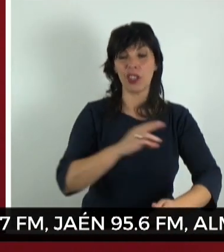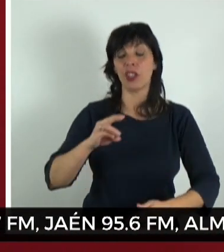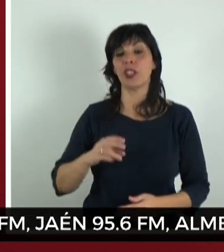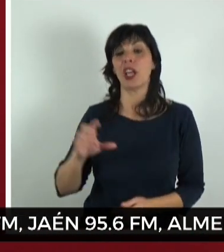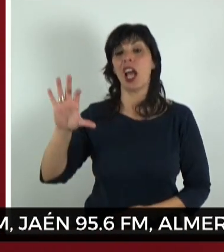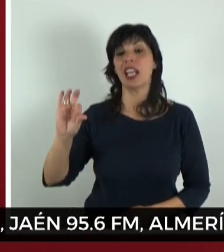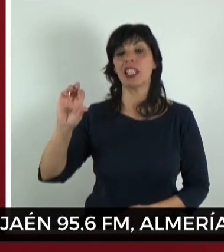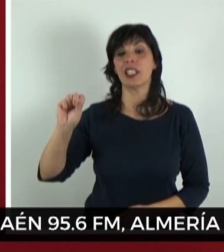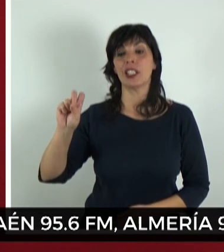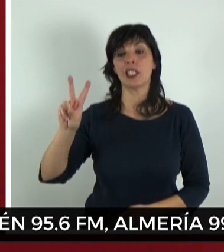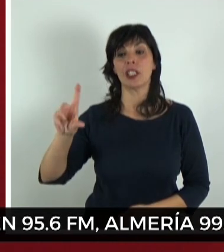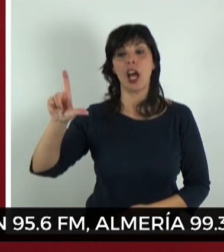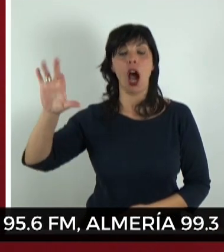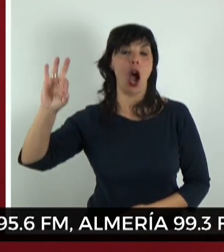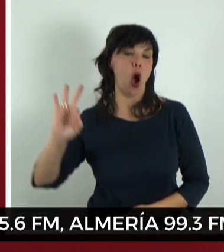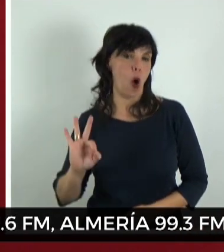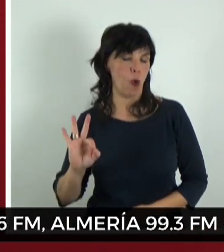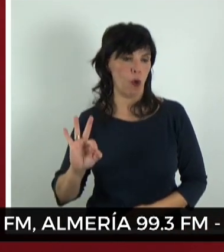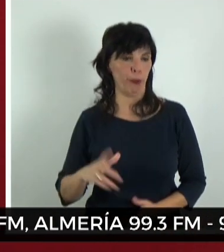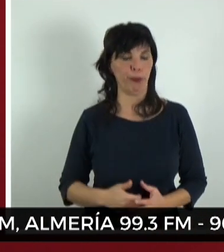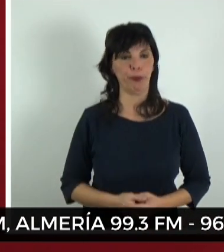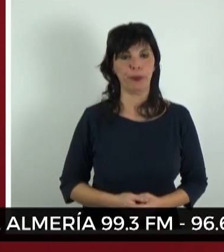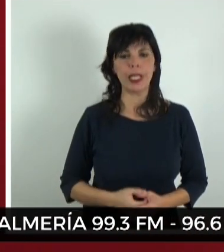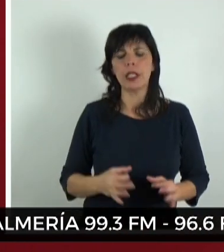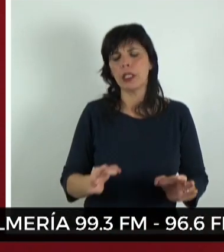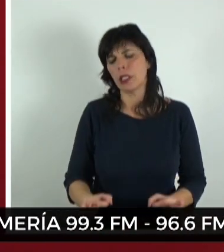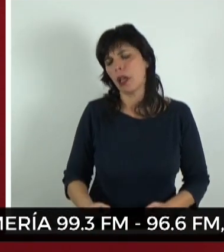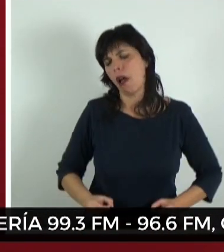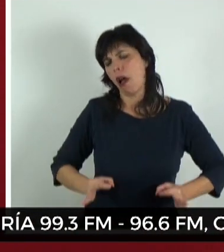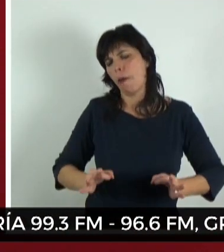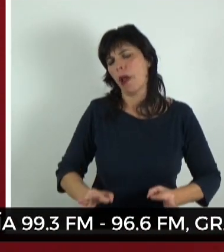Juan y su hermano. Siempre que el Señor quiere hacer algo,